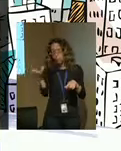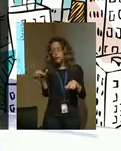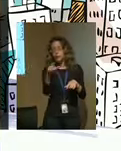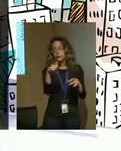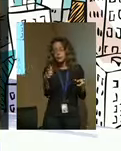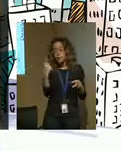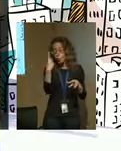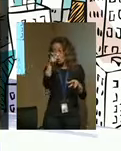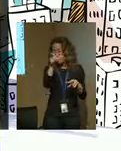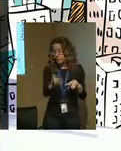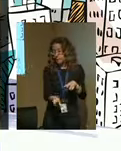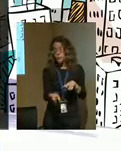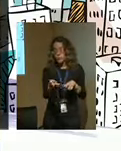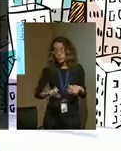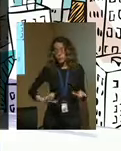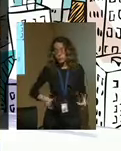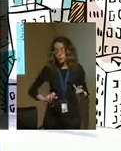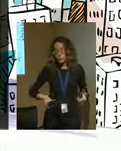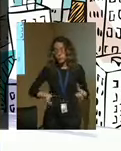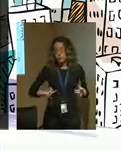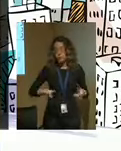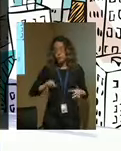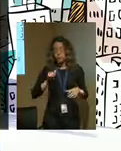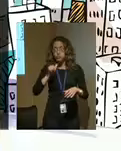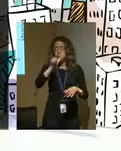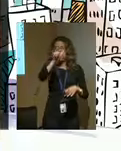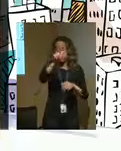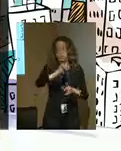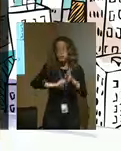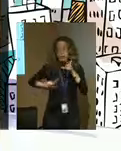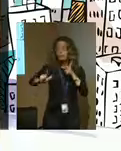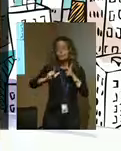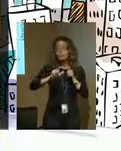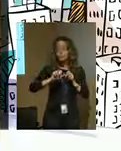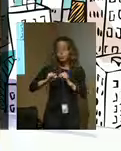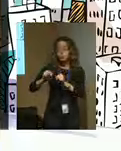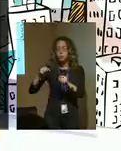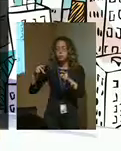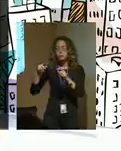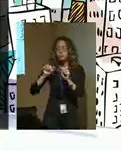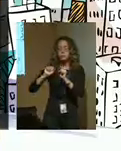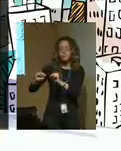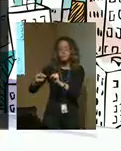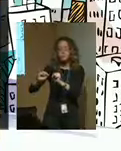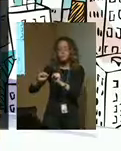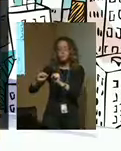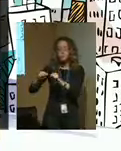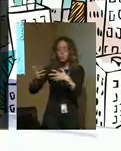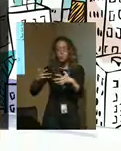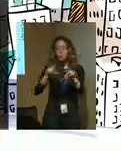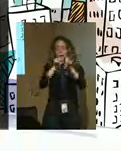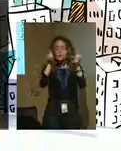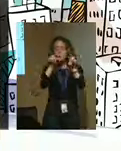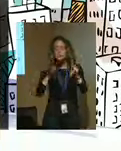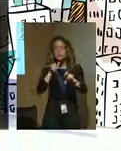impidió de viajar a una persona usuaria de silla de ruedas, porque realmente cierto es verdad que las compañías aéreas en España